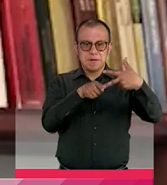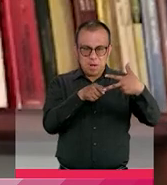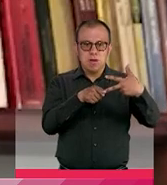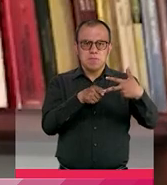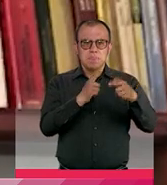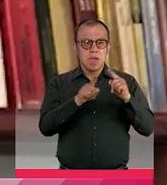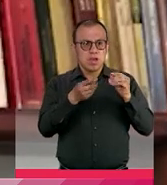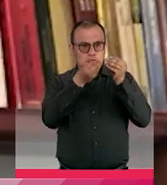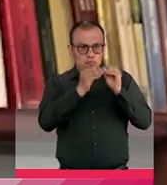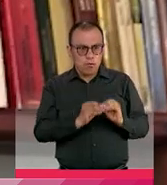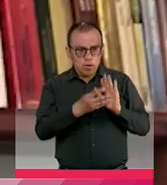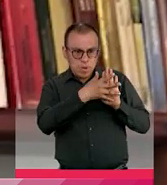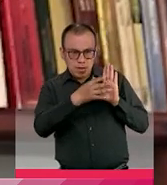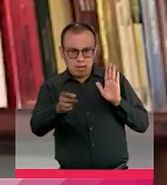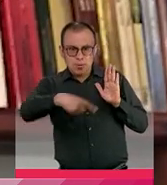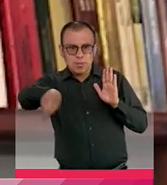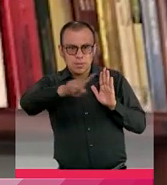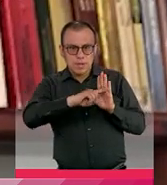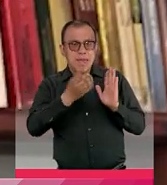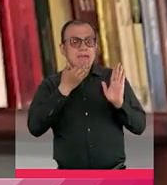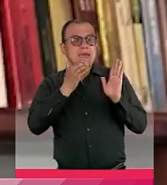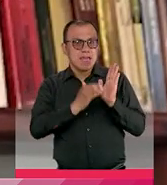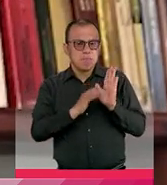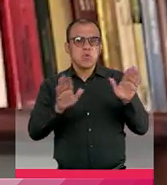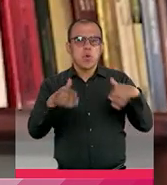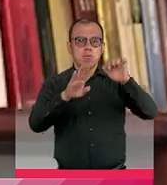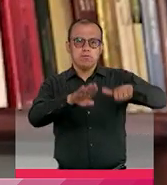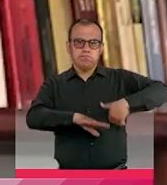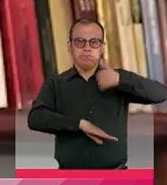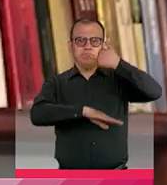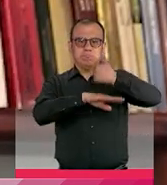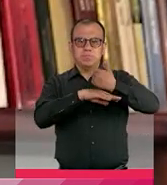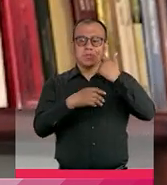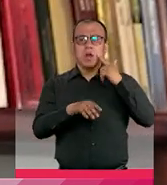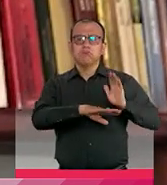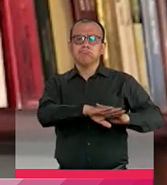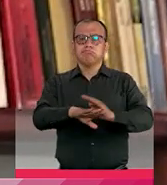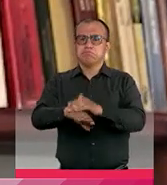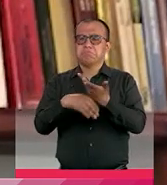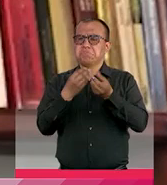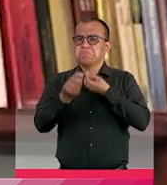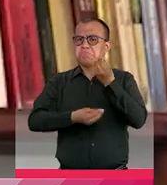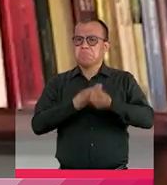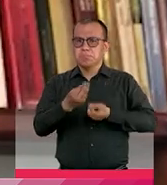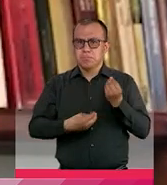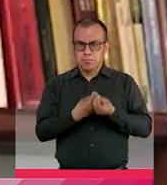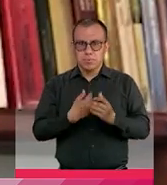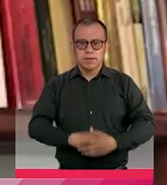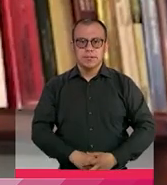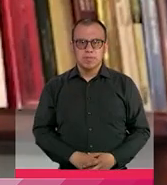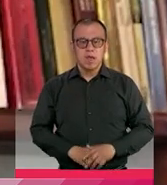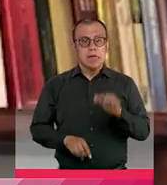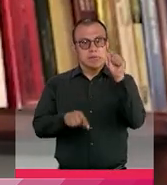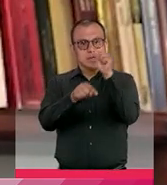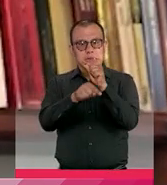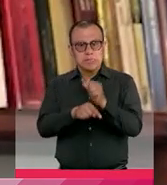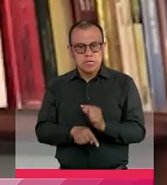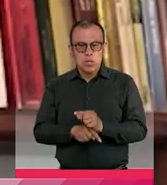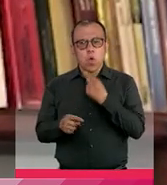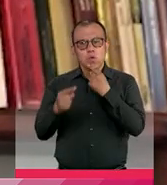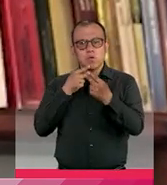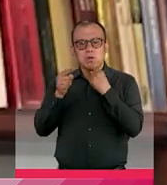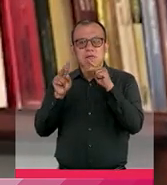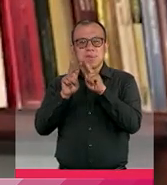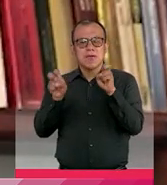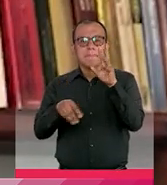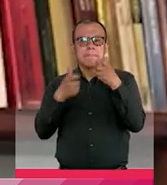buen ejemplo a la ciudadanía cuando desde arriba se da el mensaje de que se critican y se discuten